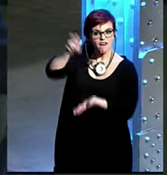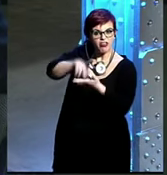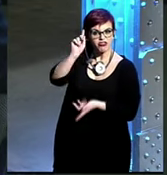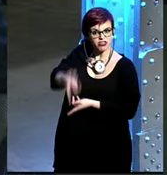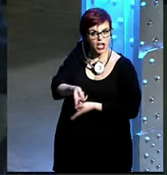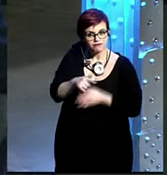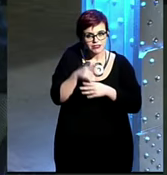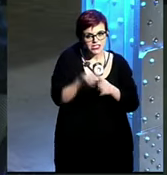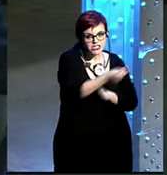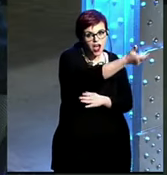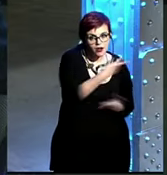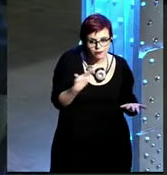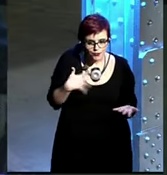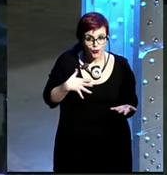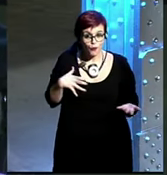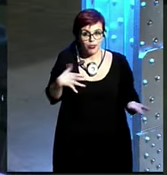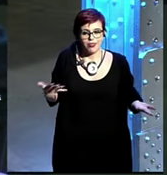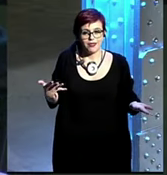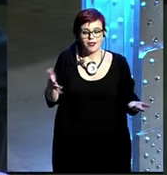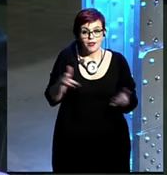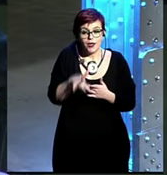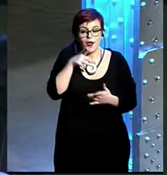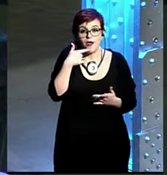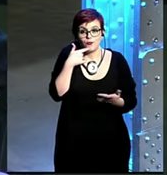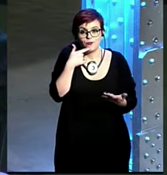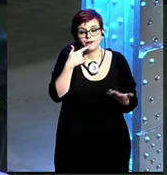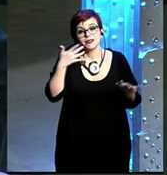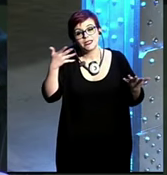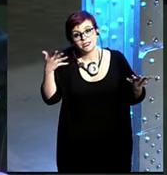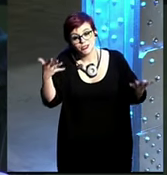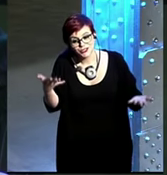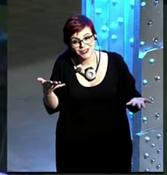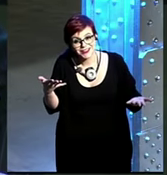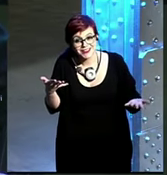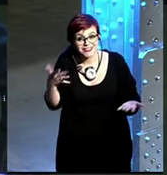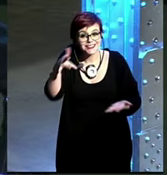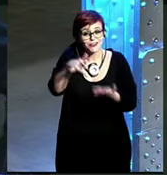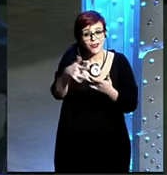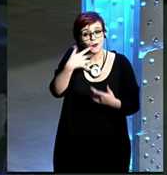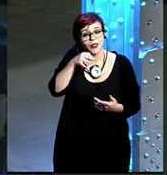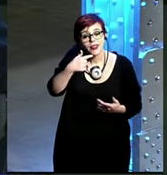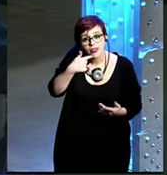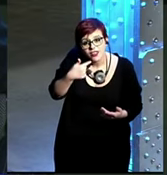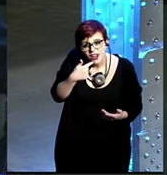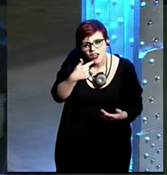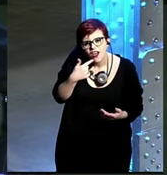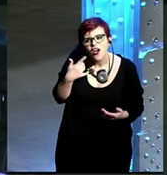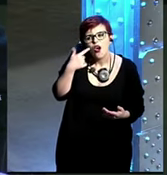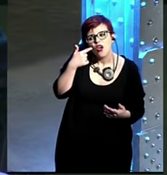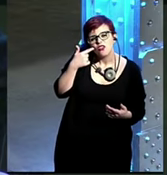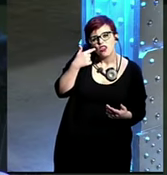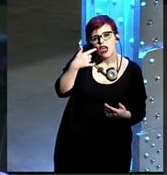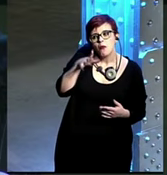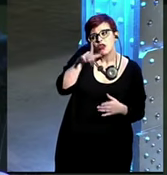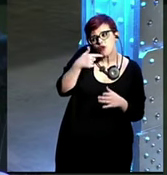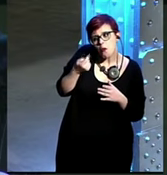sal. No puedes pedirle a una persona que baile con una pierna rota, pero le puedes decir, oye, ¿y por qué no te tomas un poquito